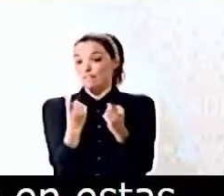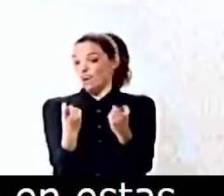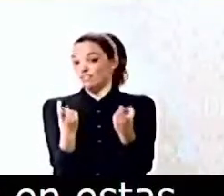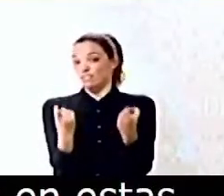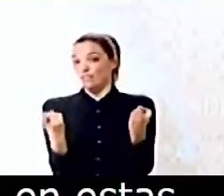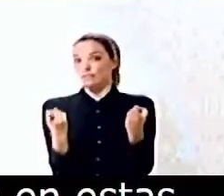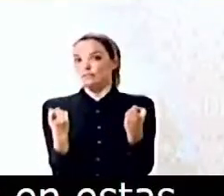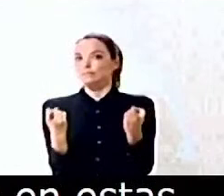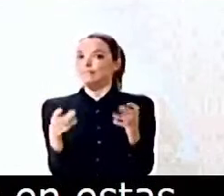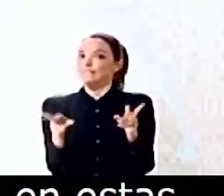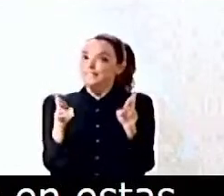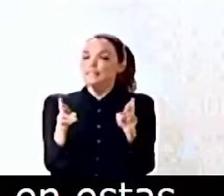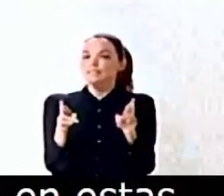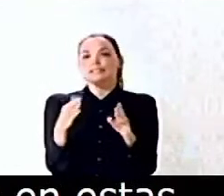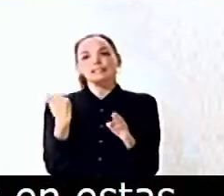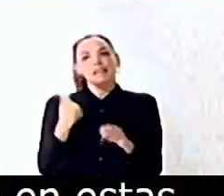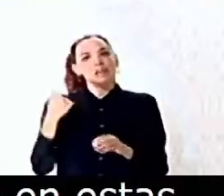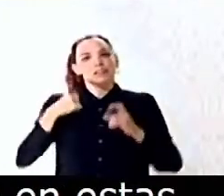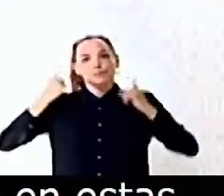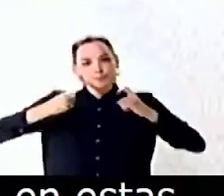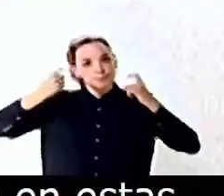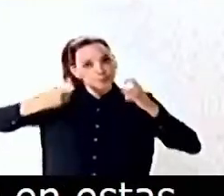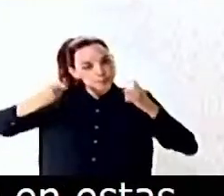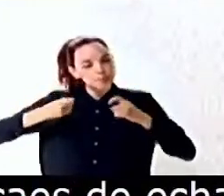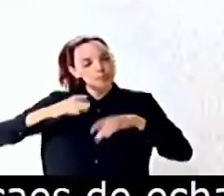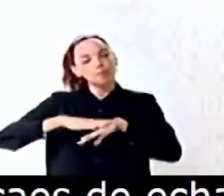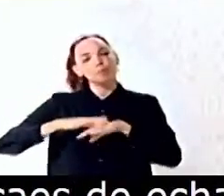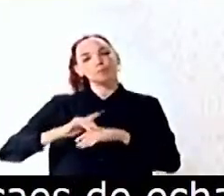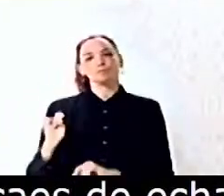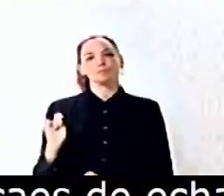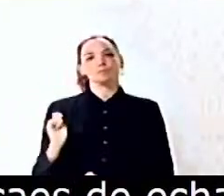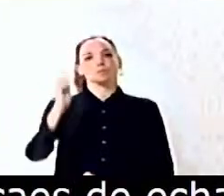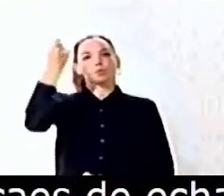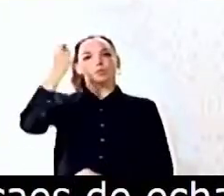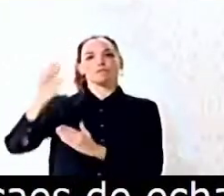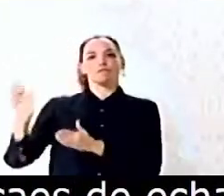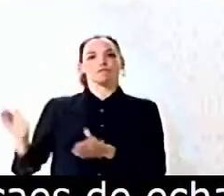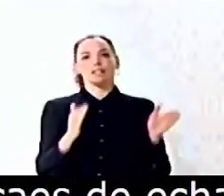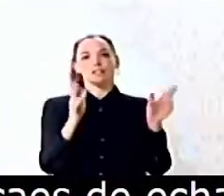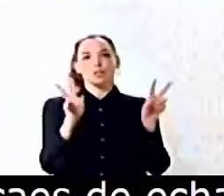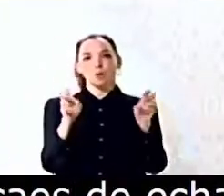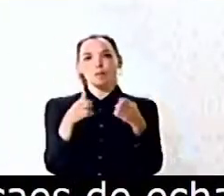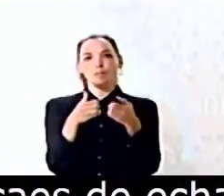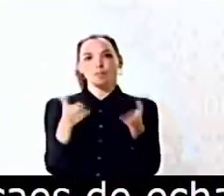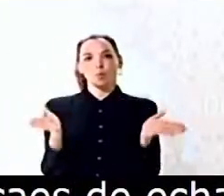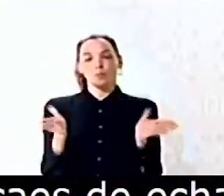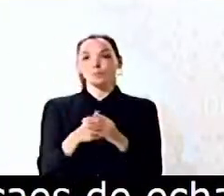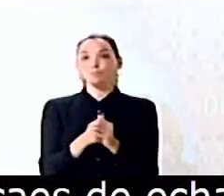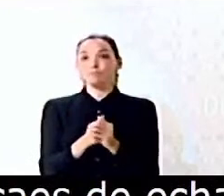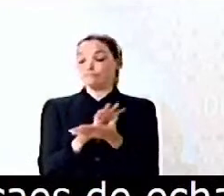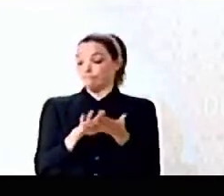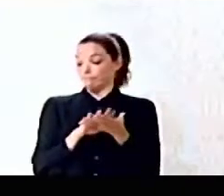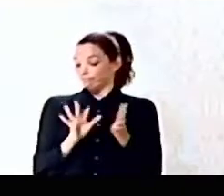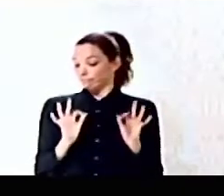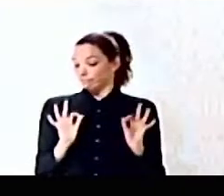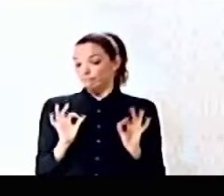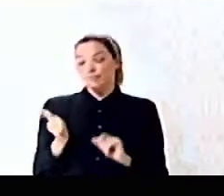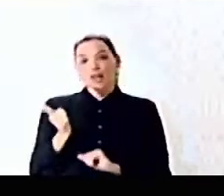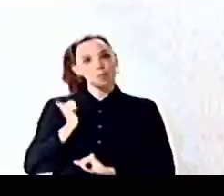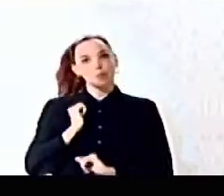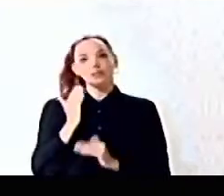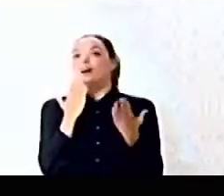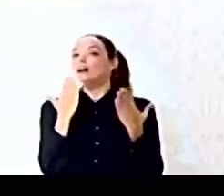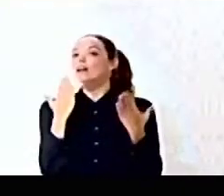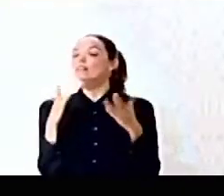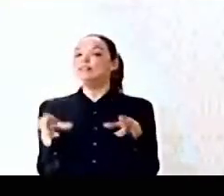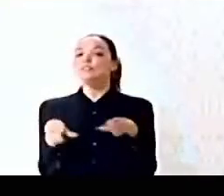seamos capaces de echar los restos para que podamos llegar a esa nueva fase. Y con esto aprovecho para agradecer a toda